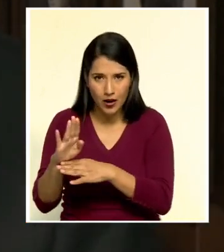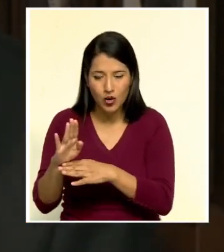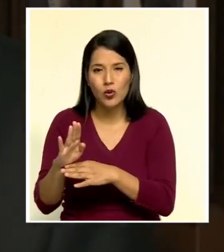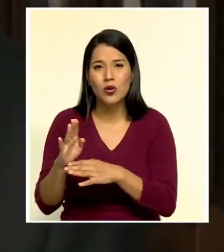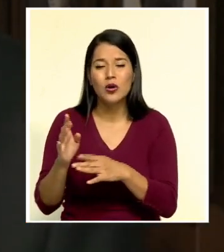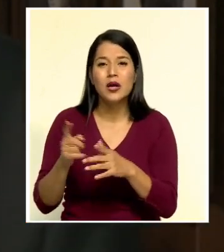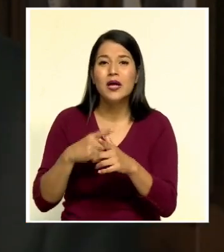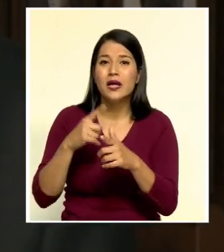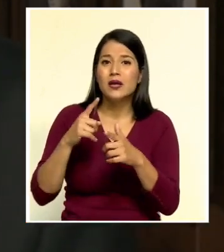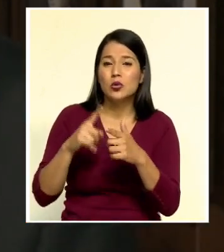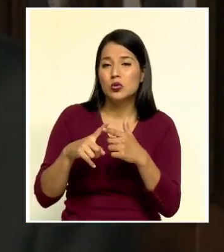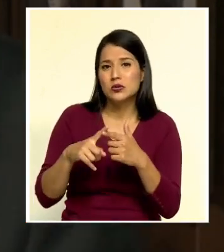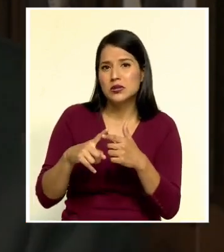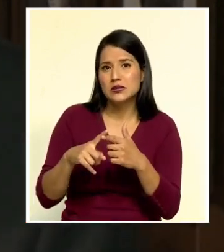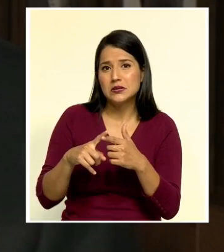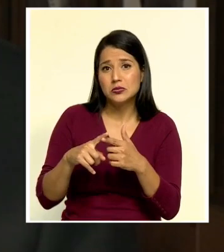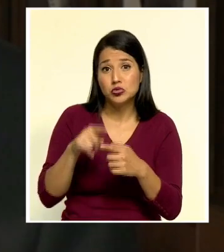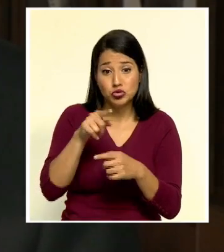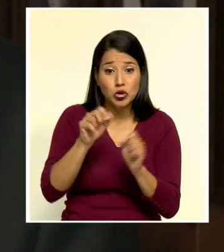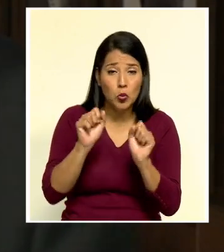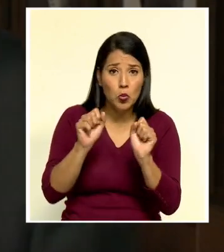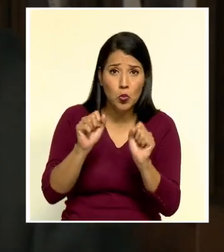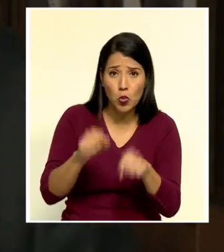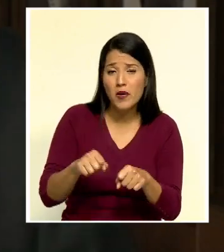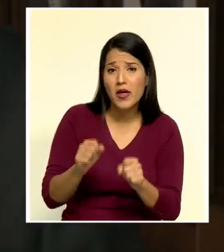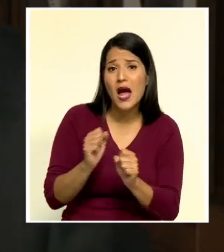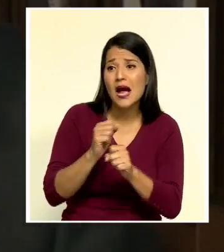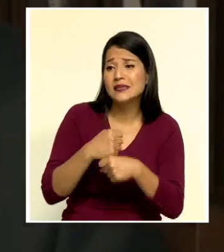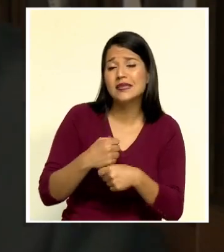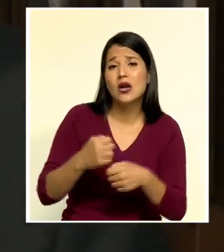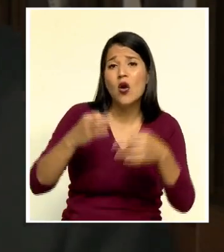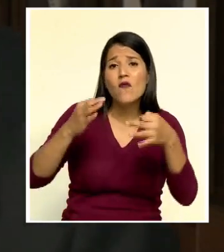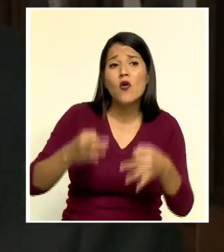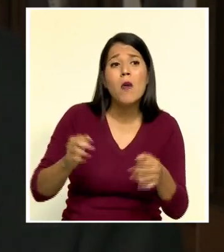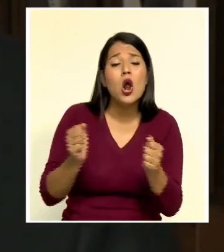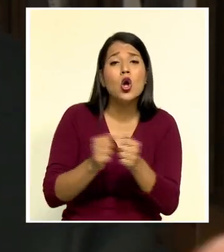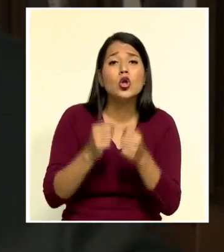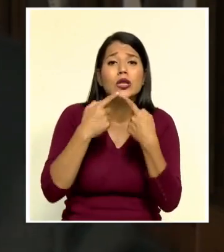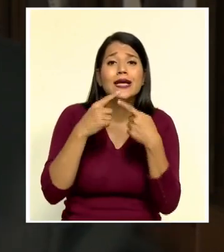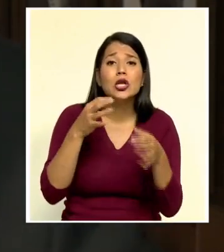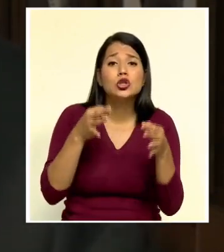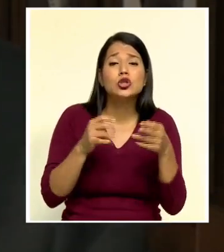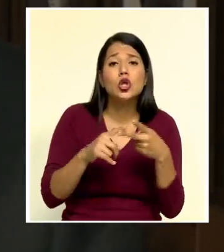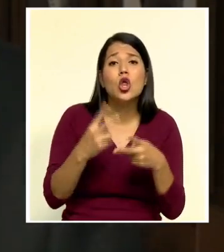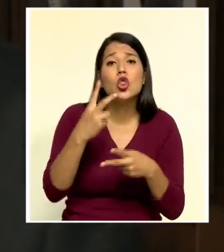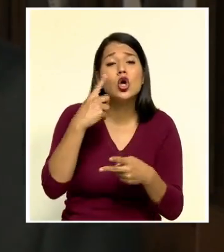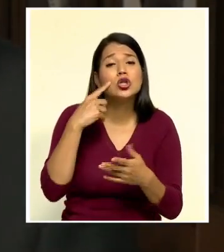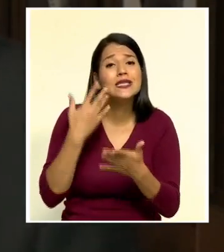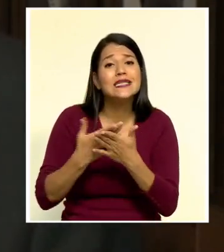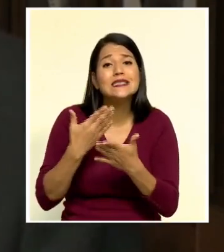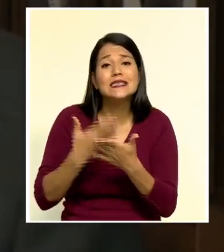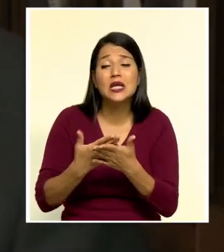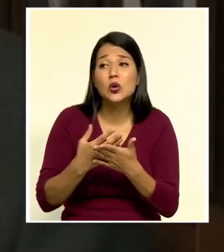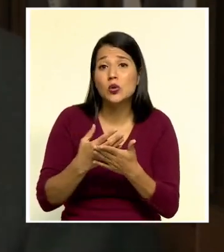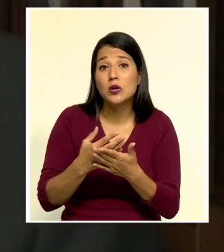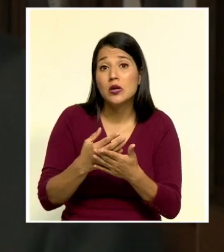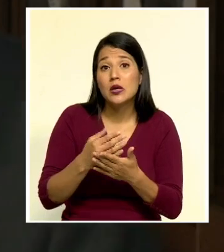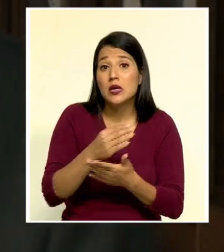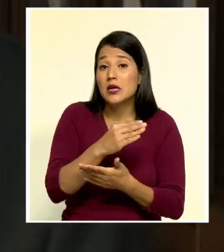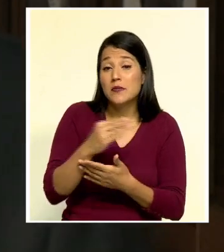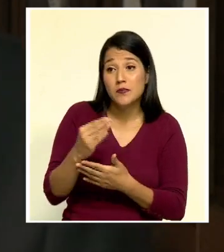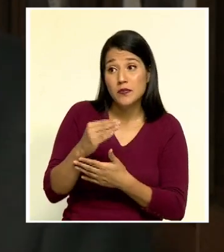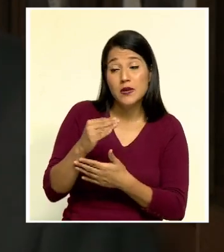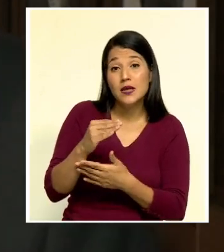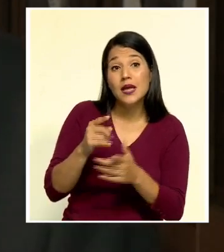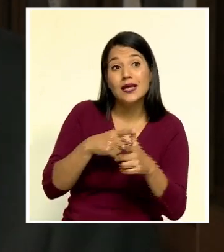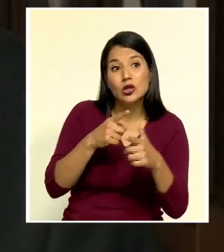tan cotidiano, usted puede formalizarlo con una declaración jurada y 2 testigos indicando que usted le debe a tal o cual persona ese monto y la operadora le